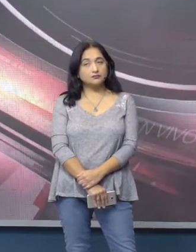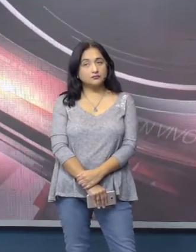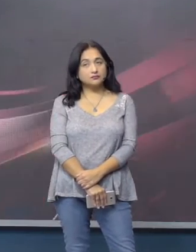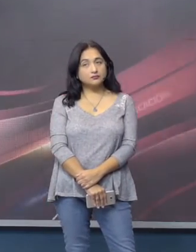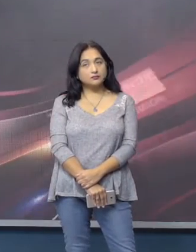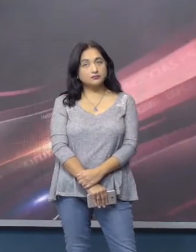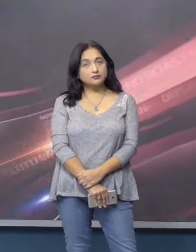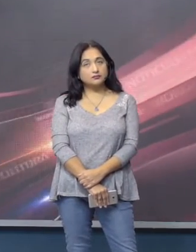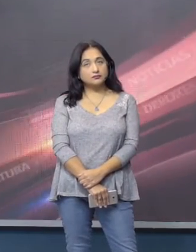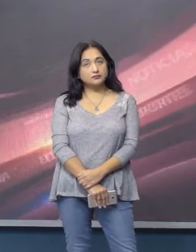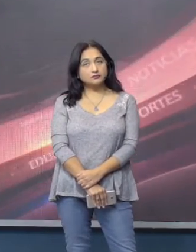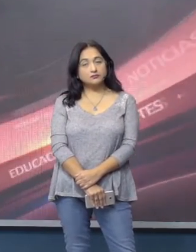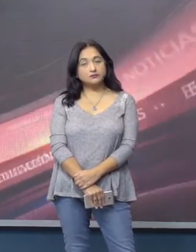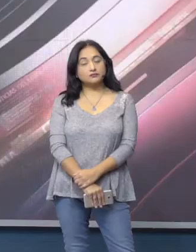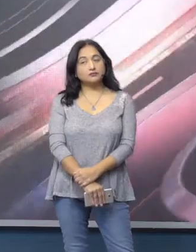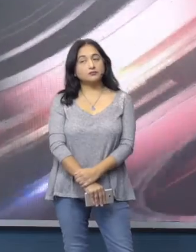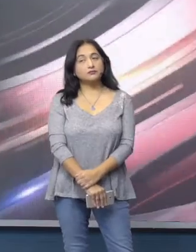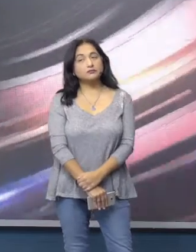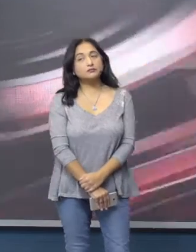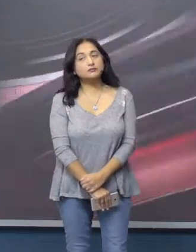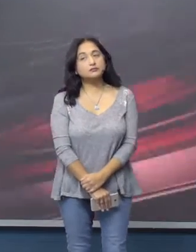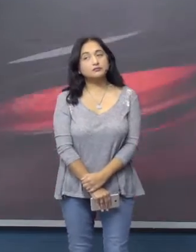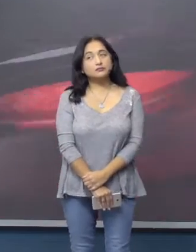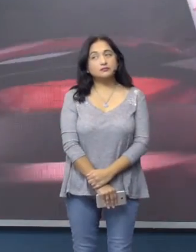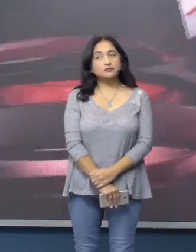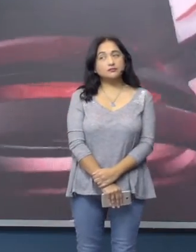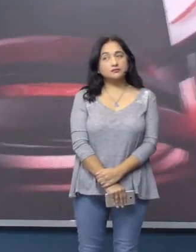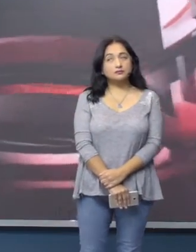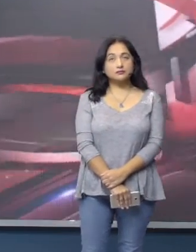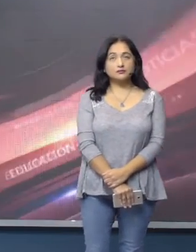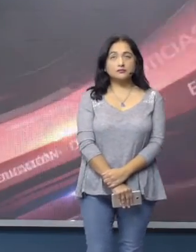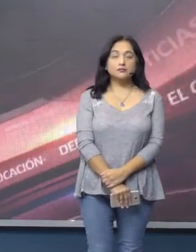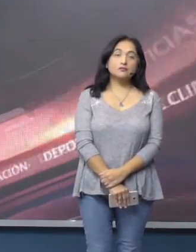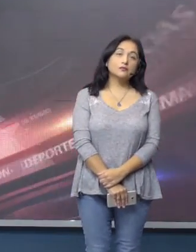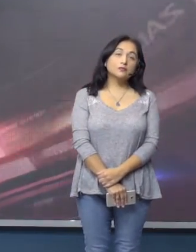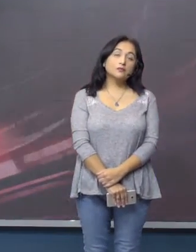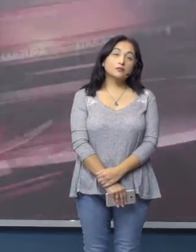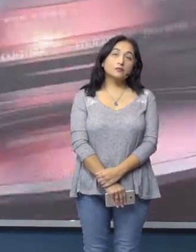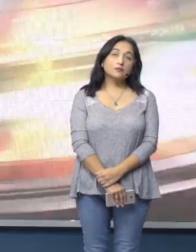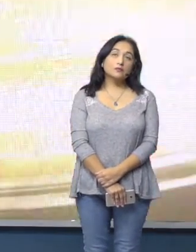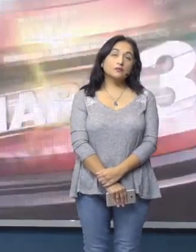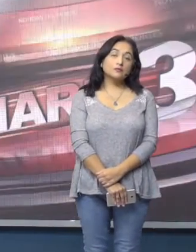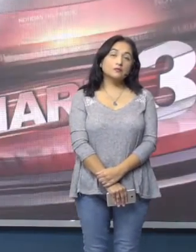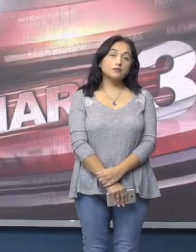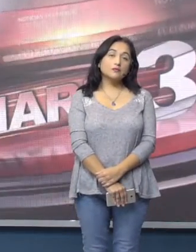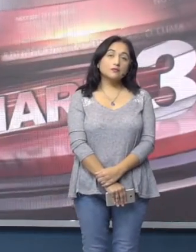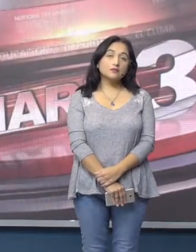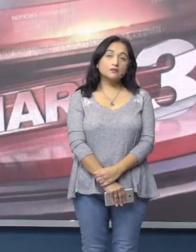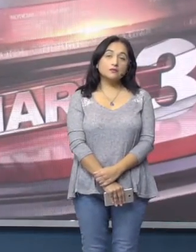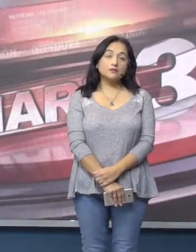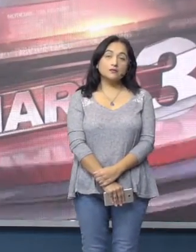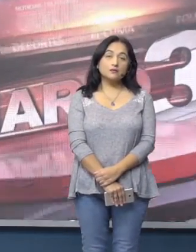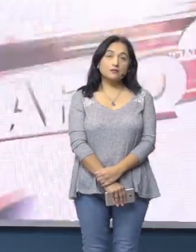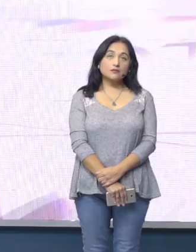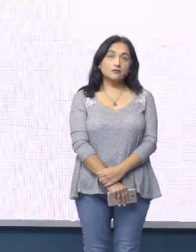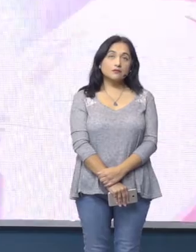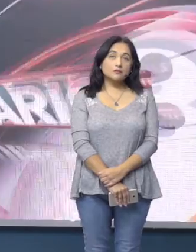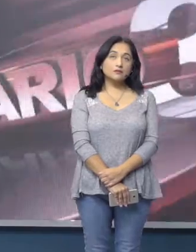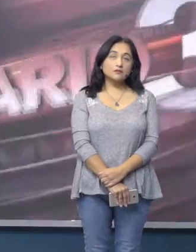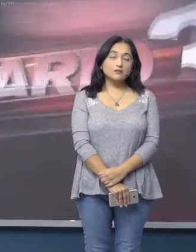particular analizarlo en una reunión. Y finalmente, un tema importante que también se abordó,